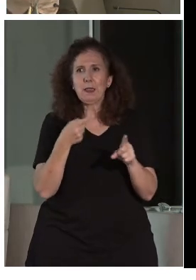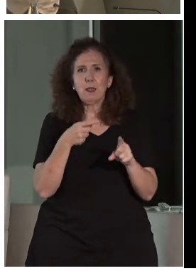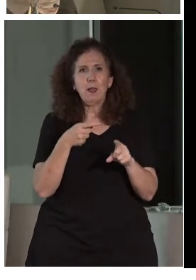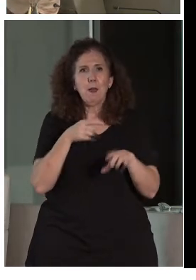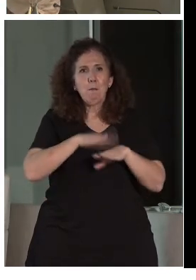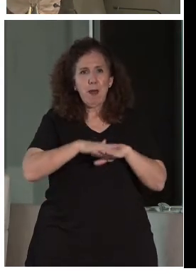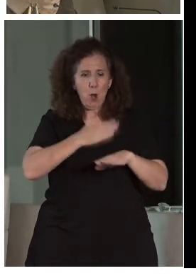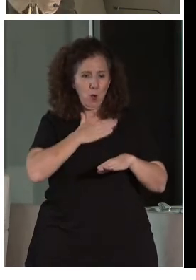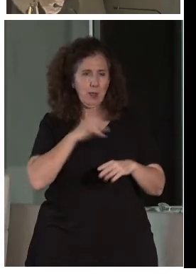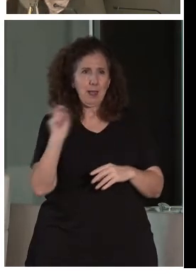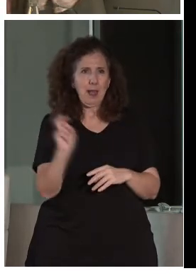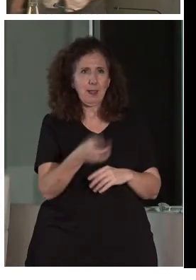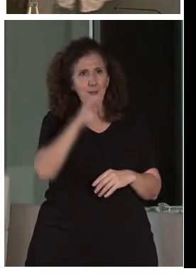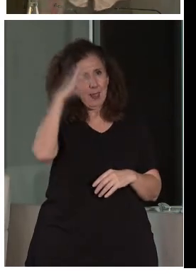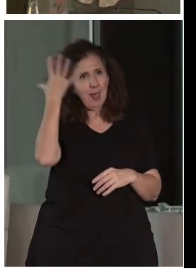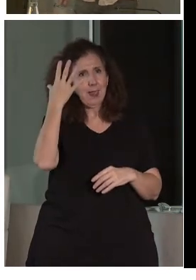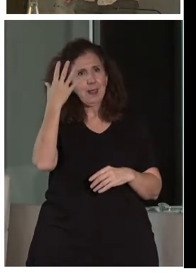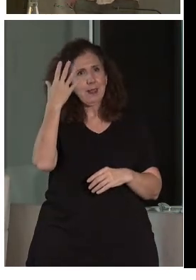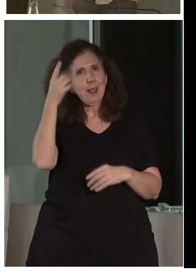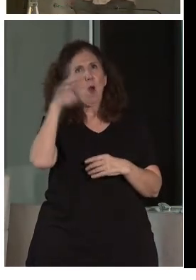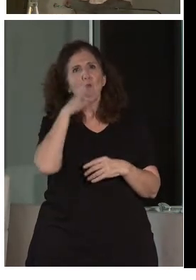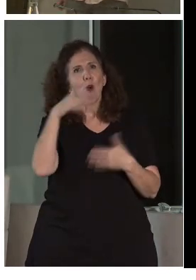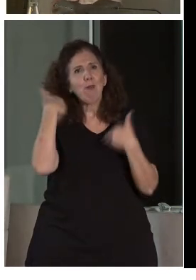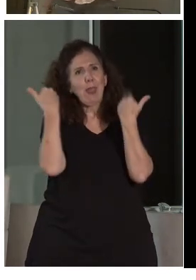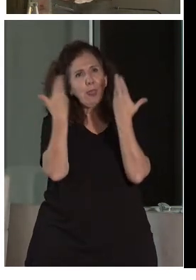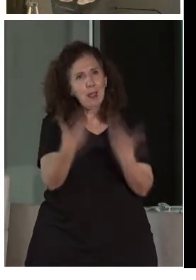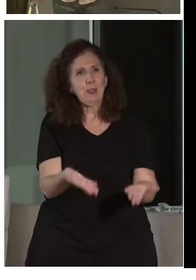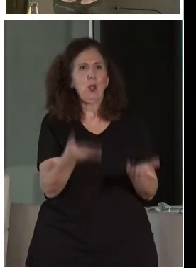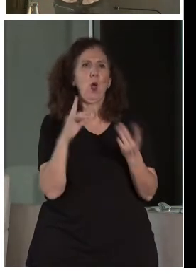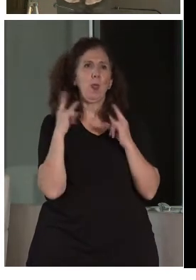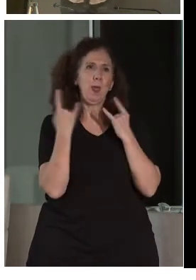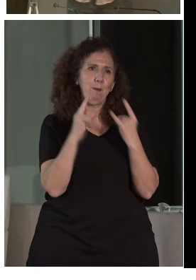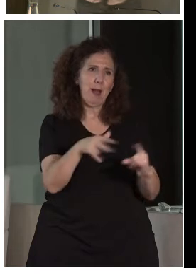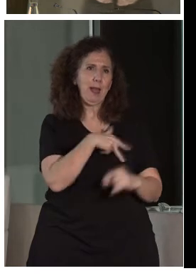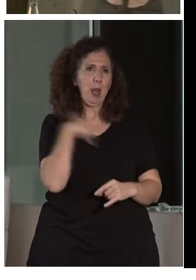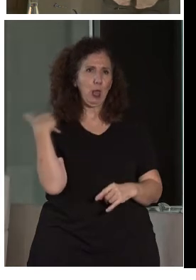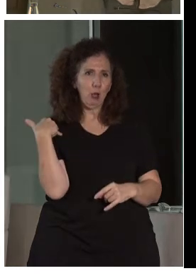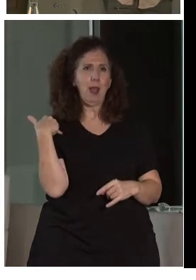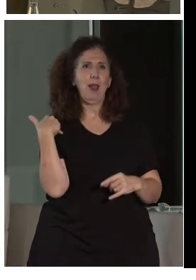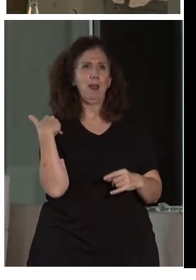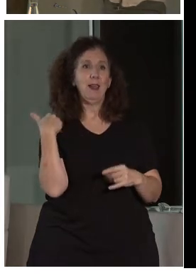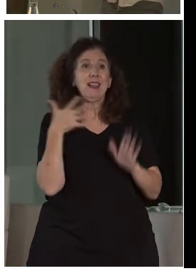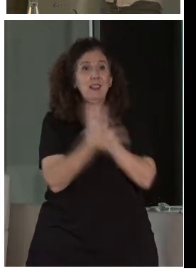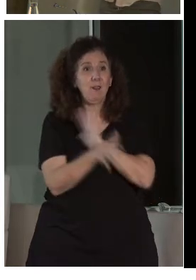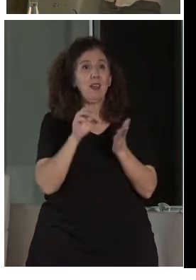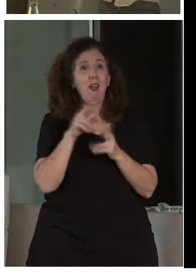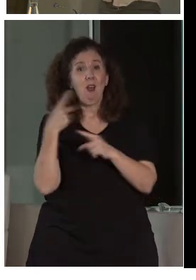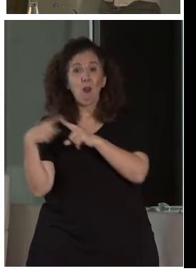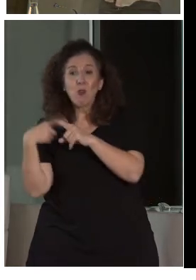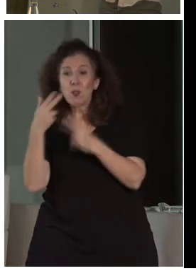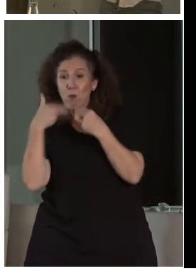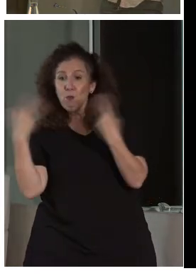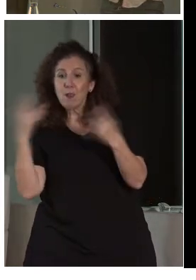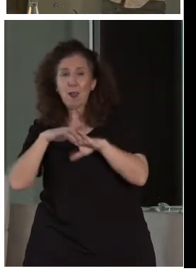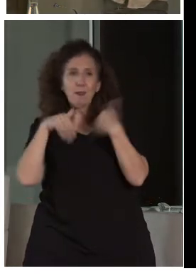las Yolet utilizadas en nuestras actividades son cortesía del Parque Nacional de Garajonay. O sea, los recursos públicos a disposición de lo privado, ¿no? Para eso